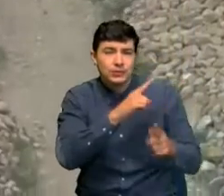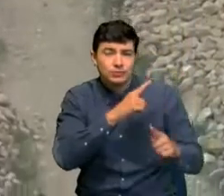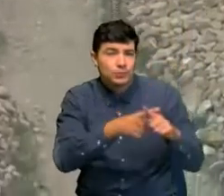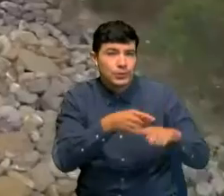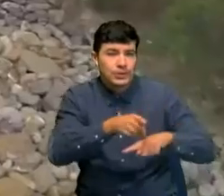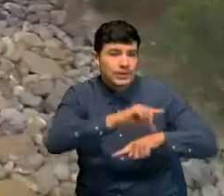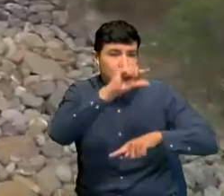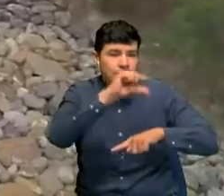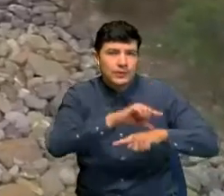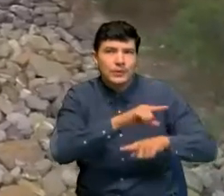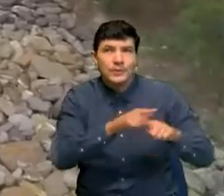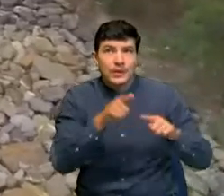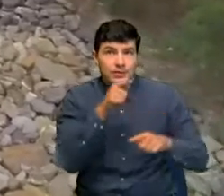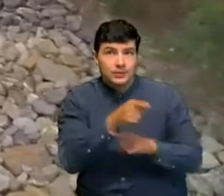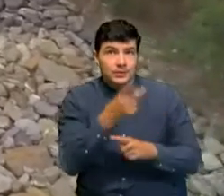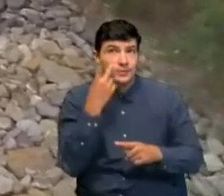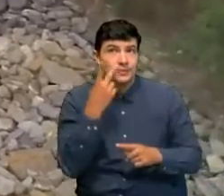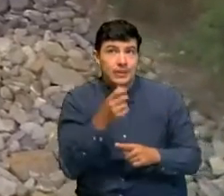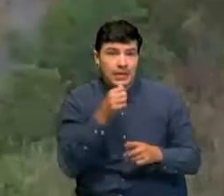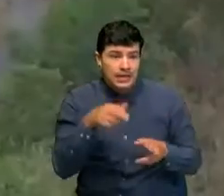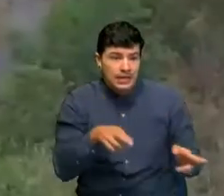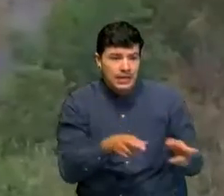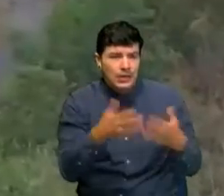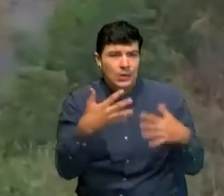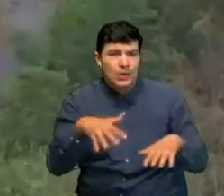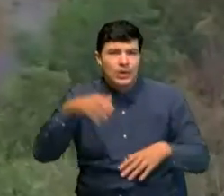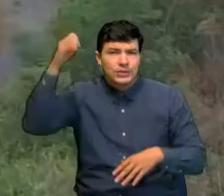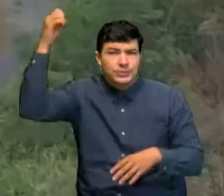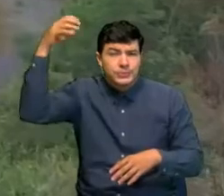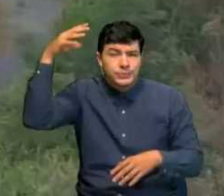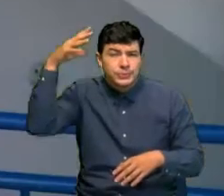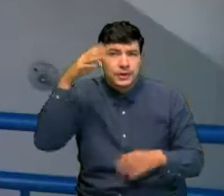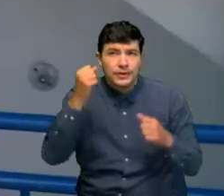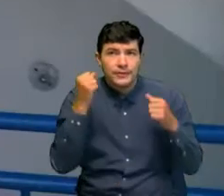la peor parte durante este fenómeno del Niño. Por el río